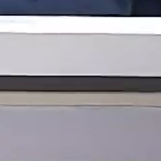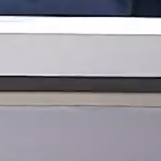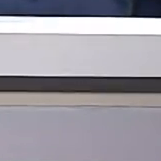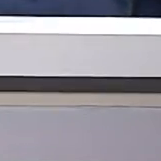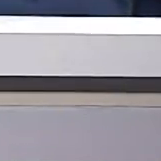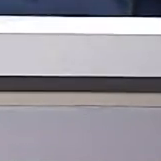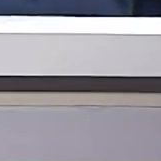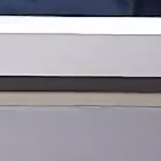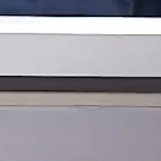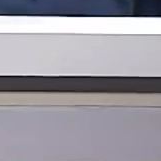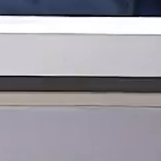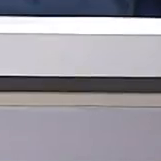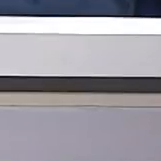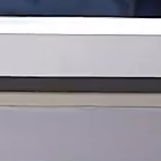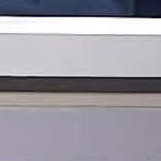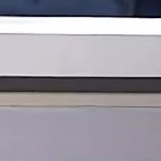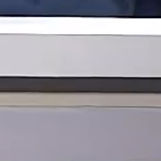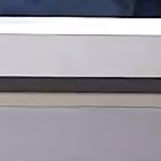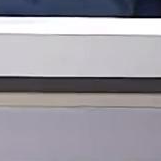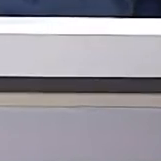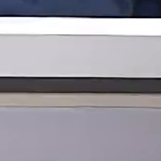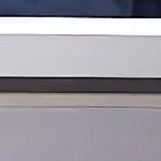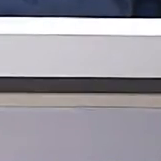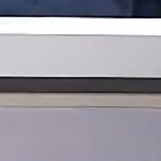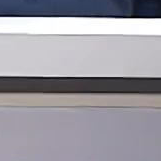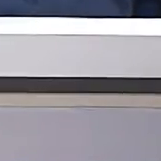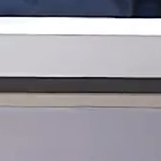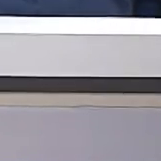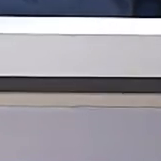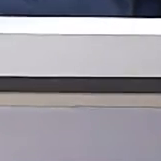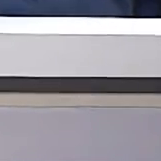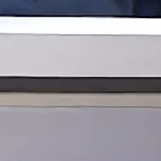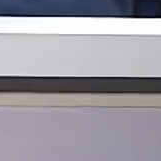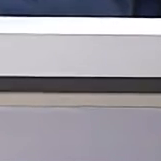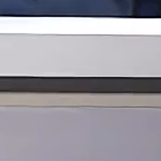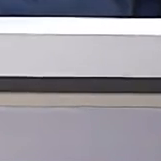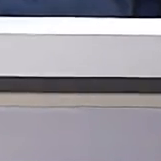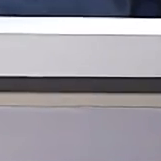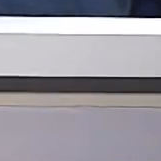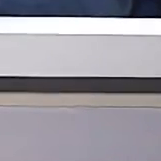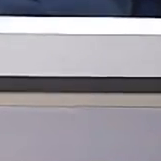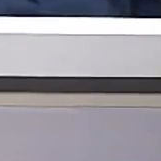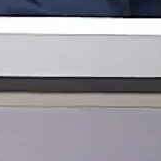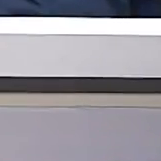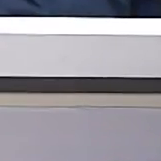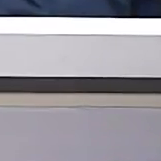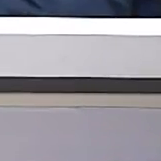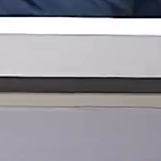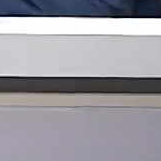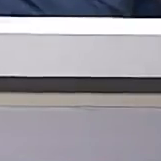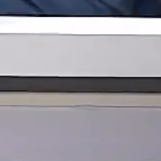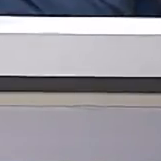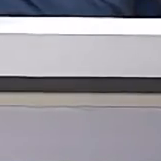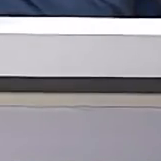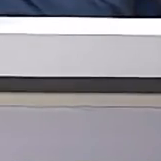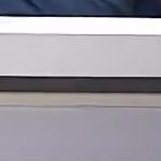saludamos entonces inicialmente correa quien ubica se ubica en el primer lugar posteriormente está juan camilo restrepo